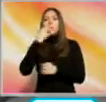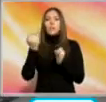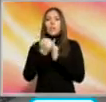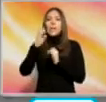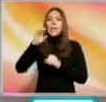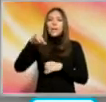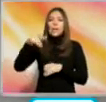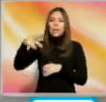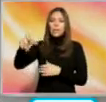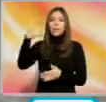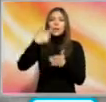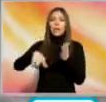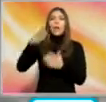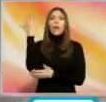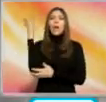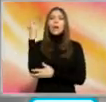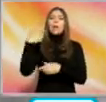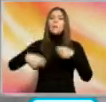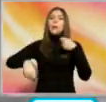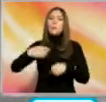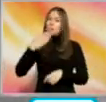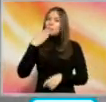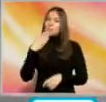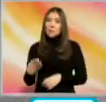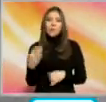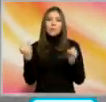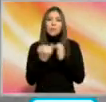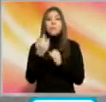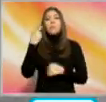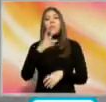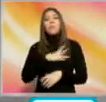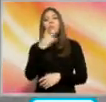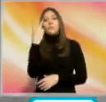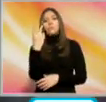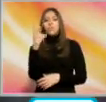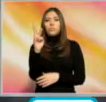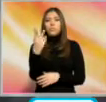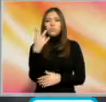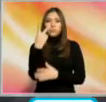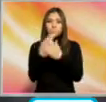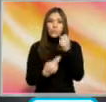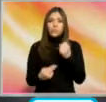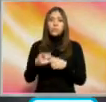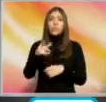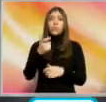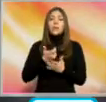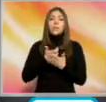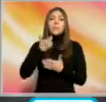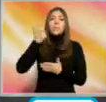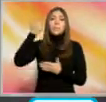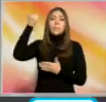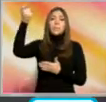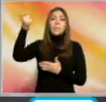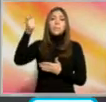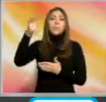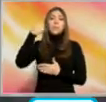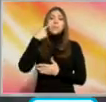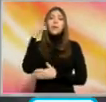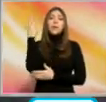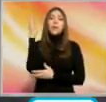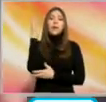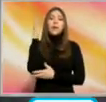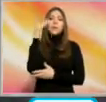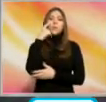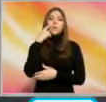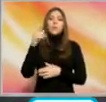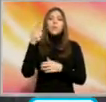Que es una buena opción Está también. muy bien, también, Muy bien. exacto, pero si no, tienes dos opciones, o le pagas al servicio de recolección y quién sabe qué va a pasar con el árbol, Sí. pero por